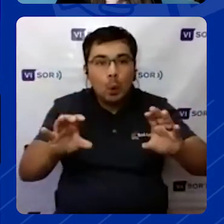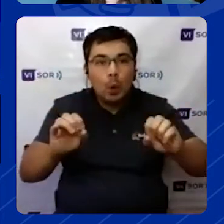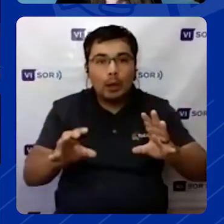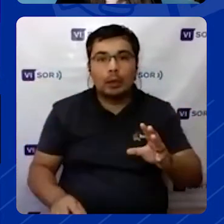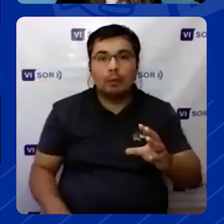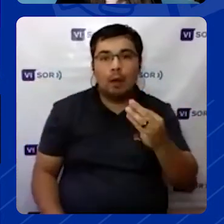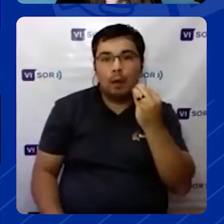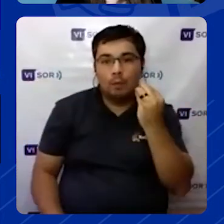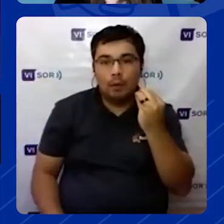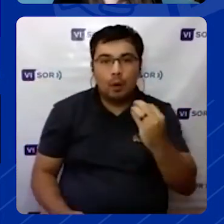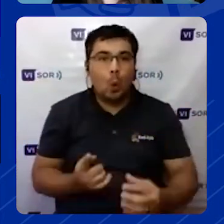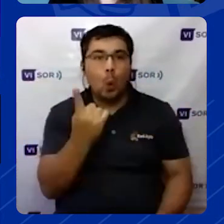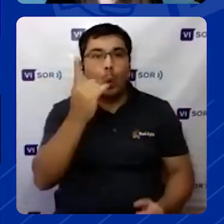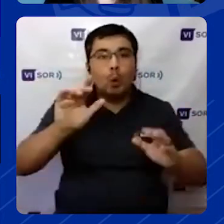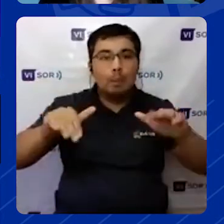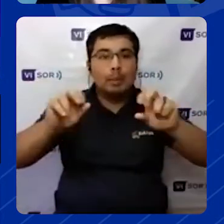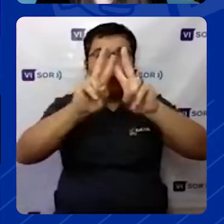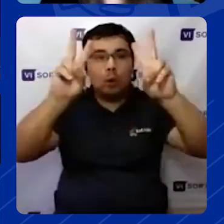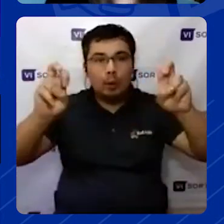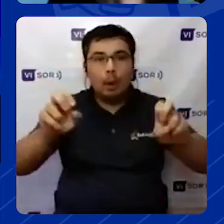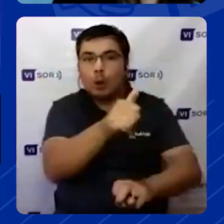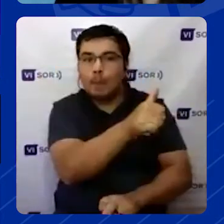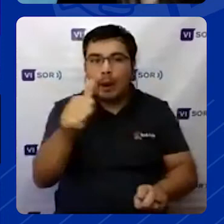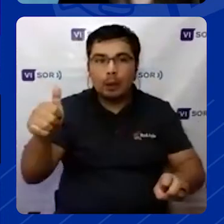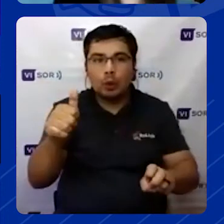ayudas complementarias necesarias.